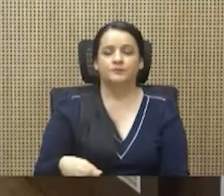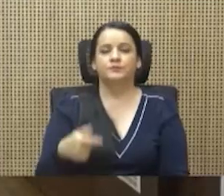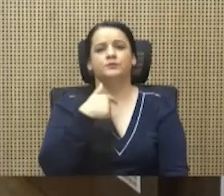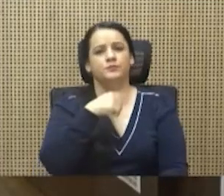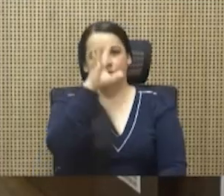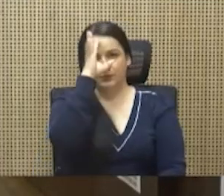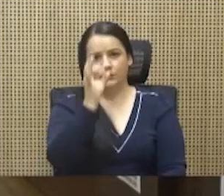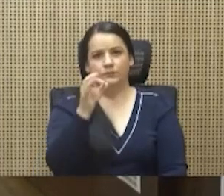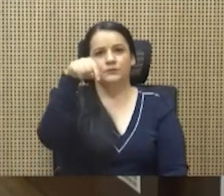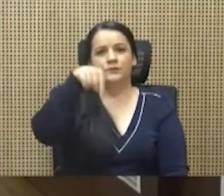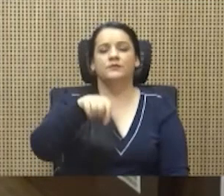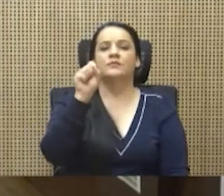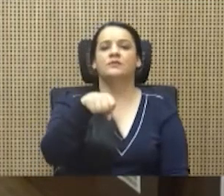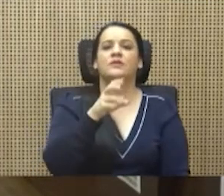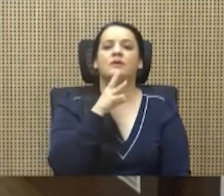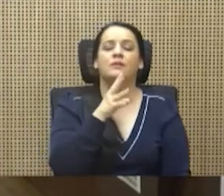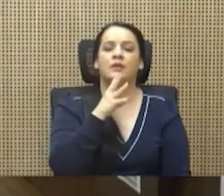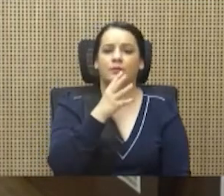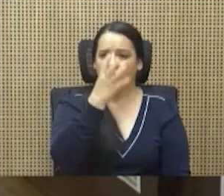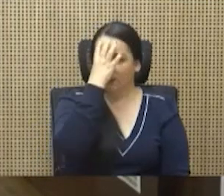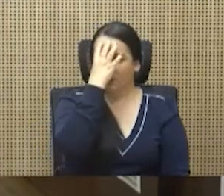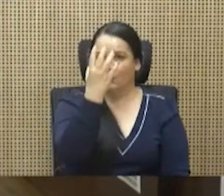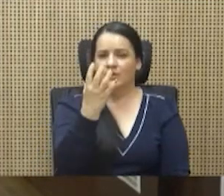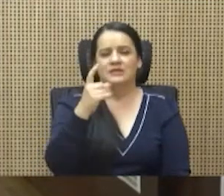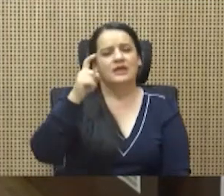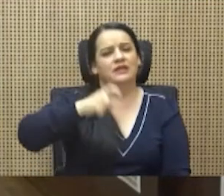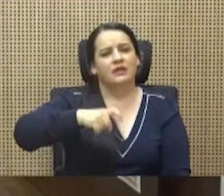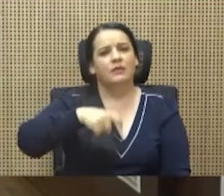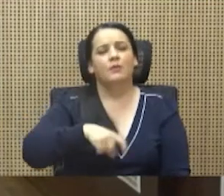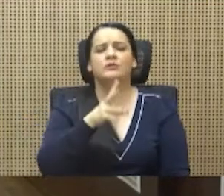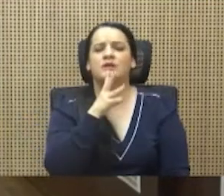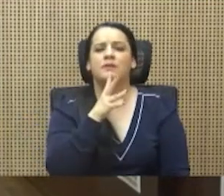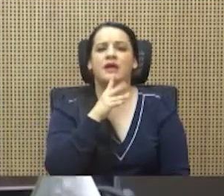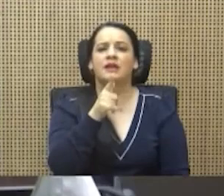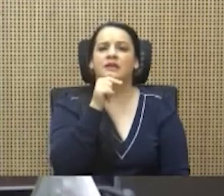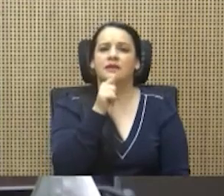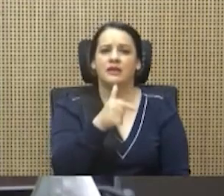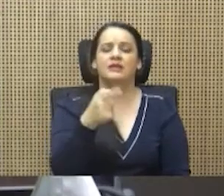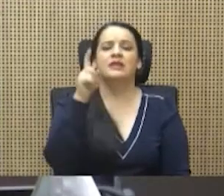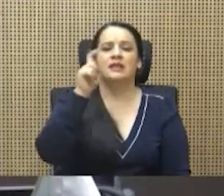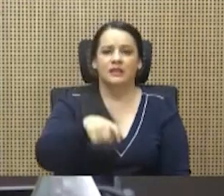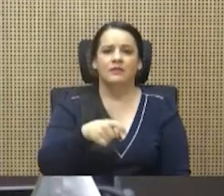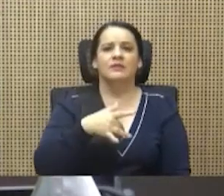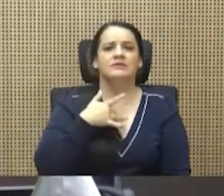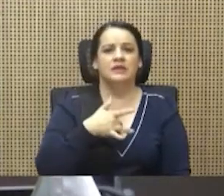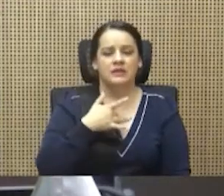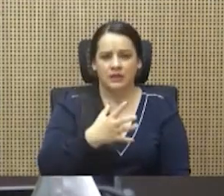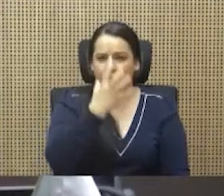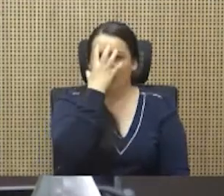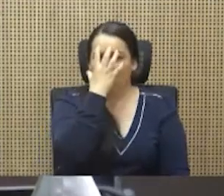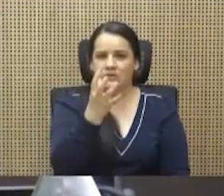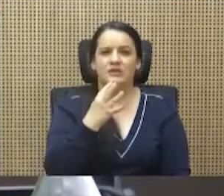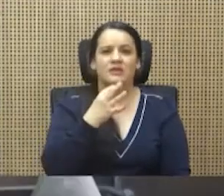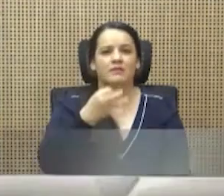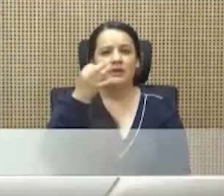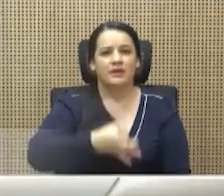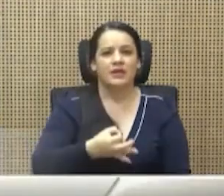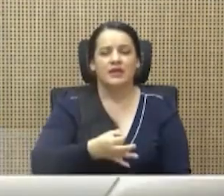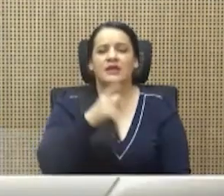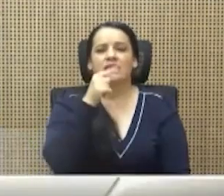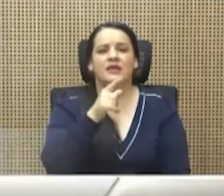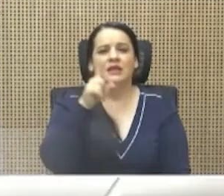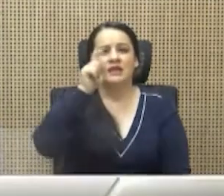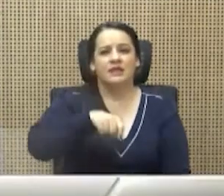Yo creo que aquí, si hablamos de vergüenza, debemos hablar de quienes tienen que sentir vergüenza de verdad. ¿Quiénes tienen que